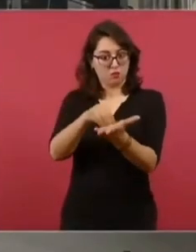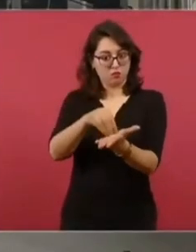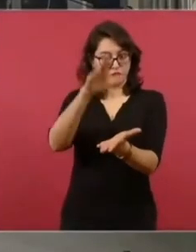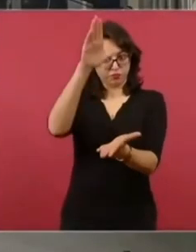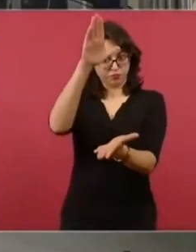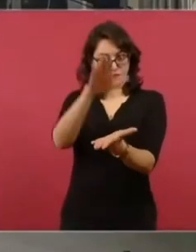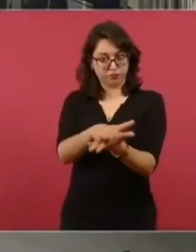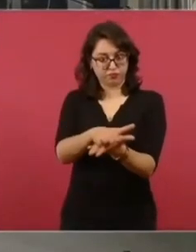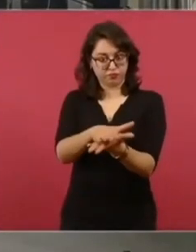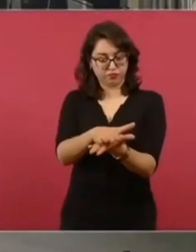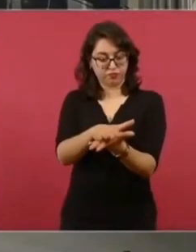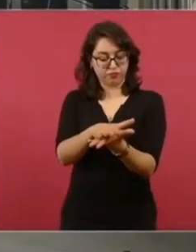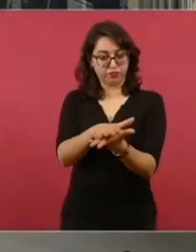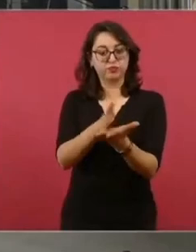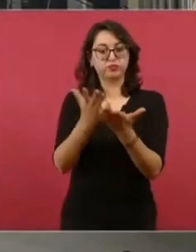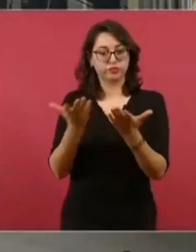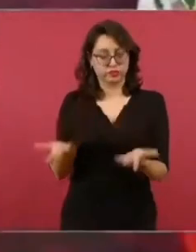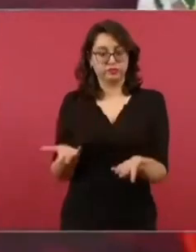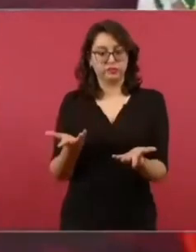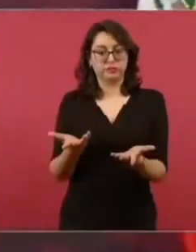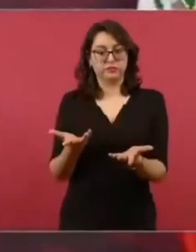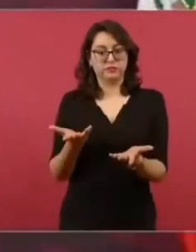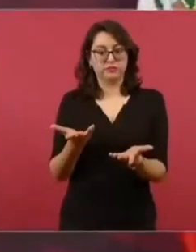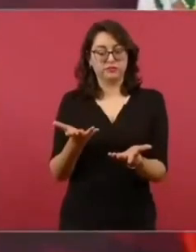a rango constitucional este derecho,